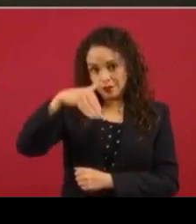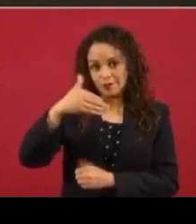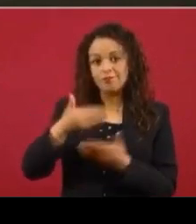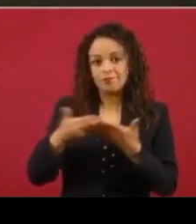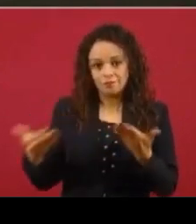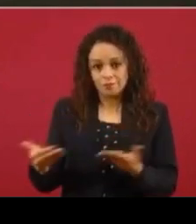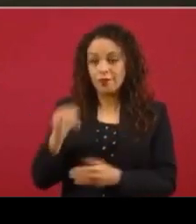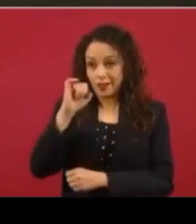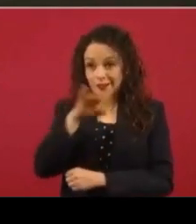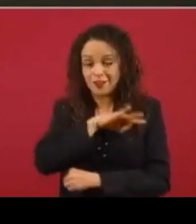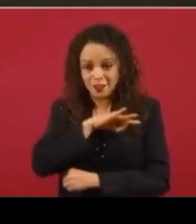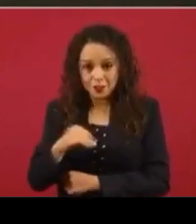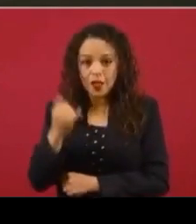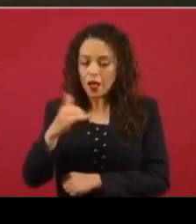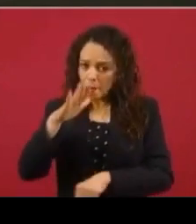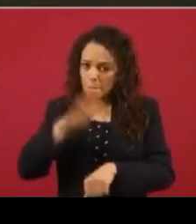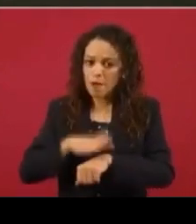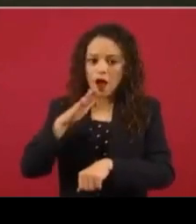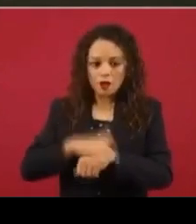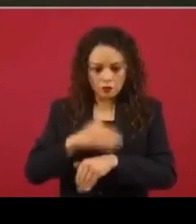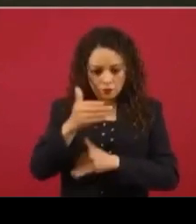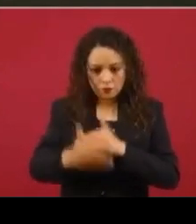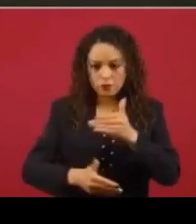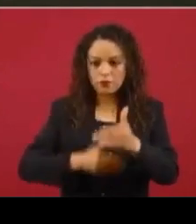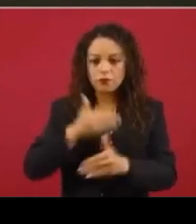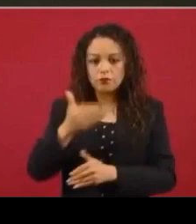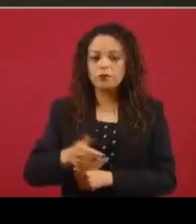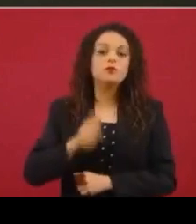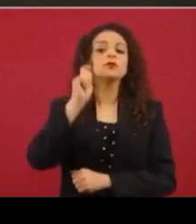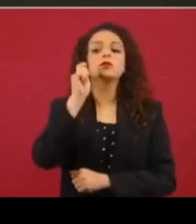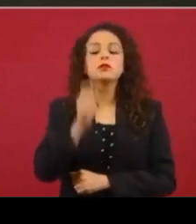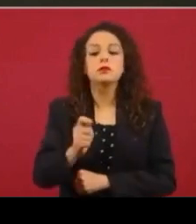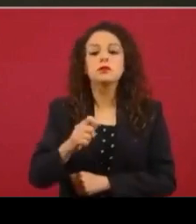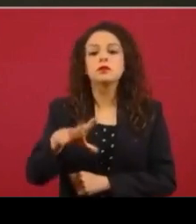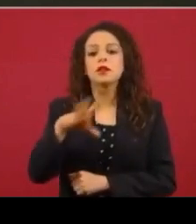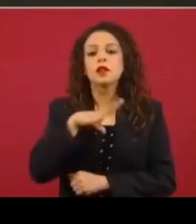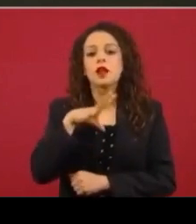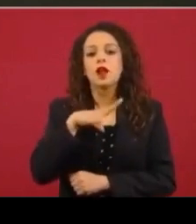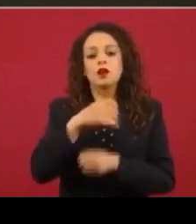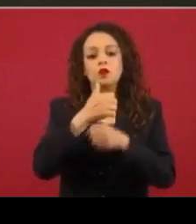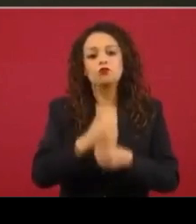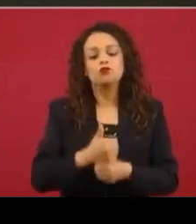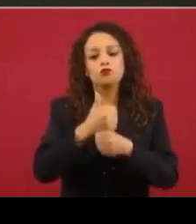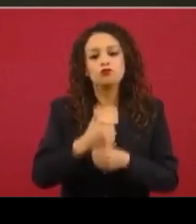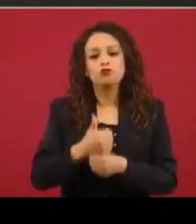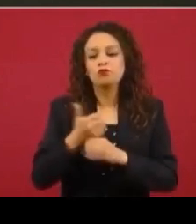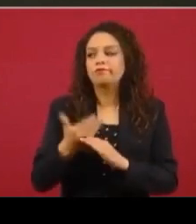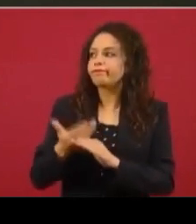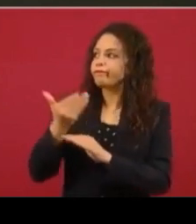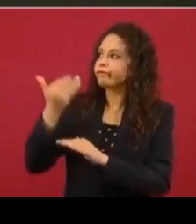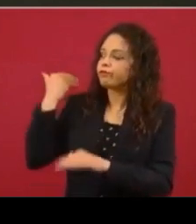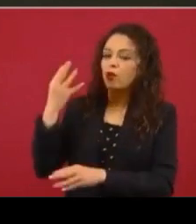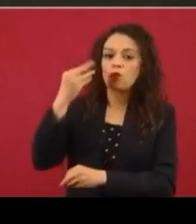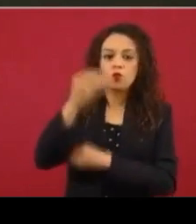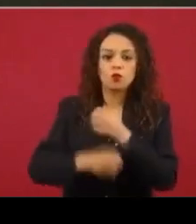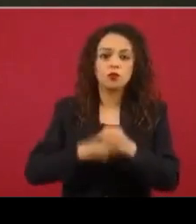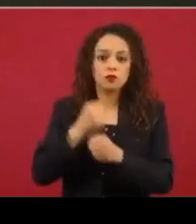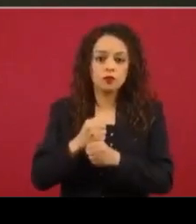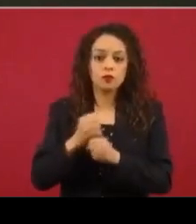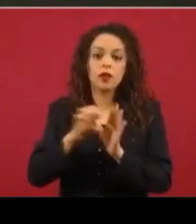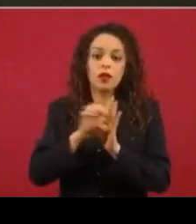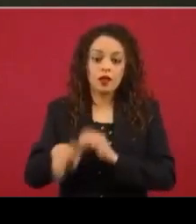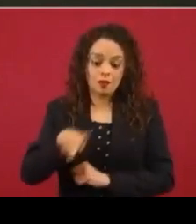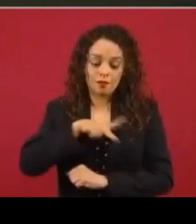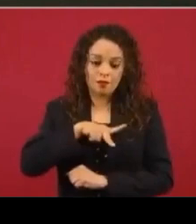pueden todavía sanar muchas heridas abiertas que hay de años anteriores. Una de ellas la mía, la voy